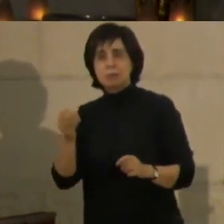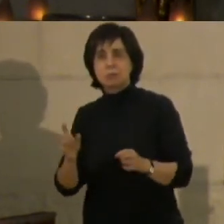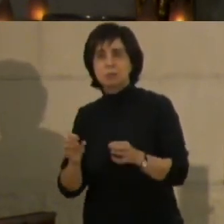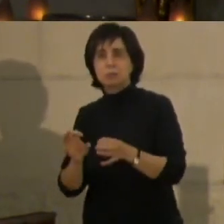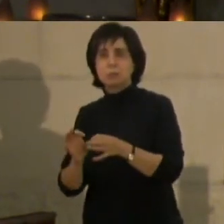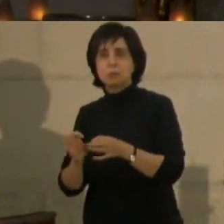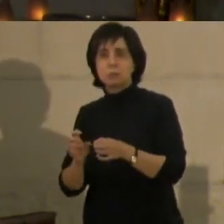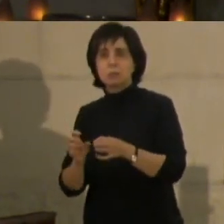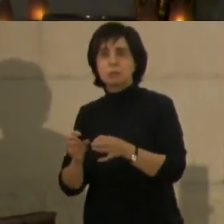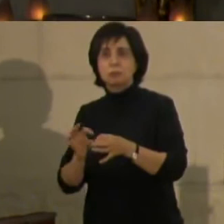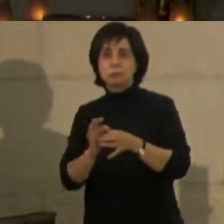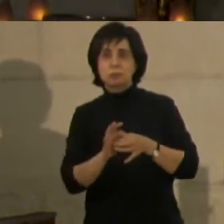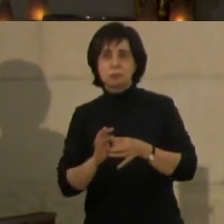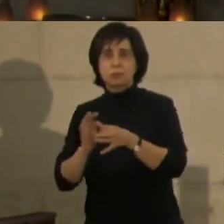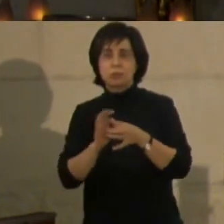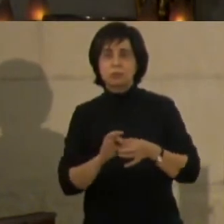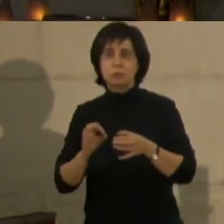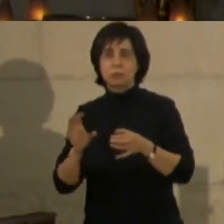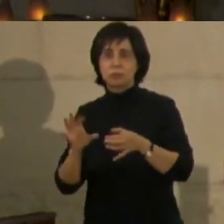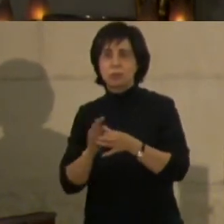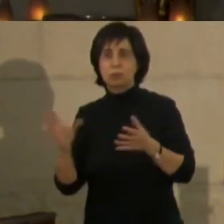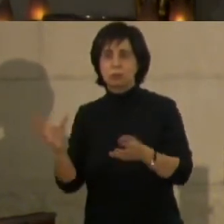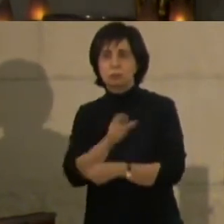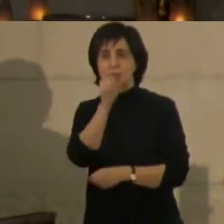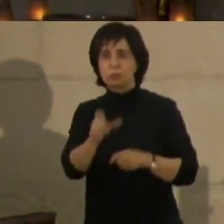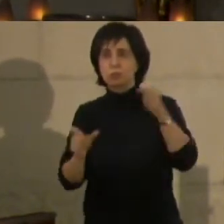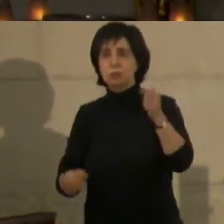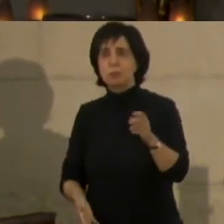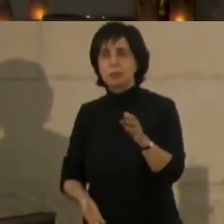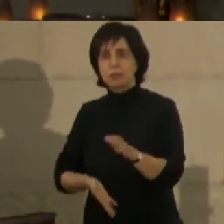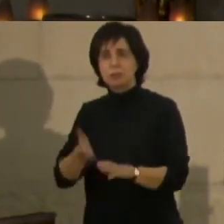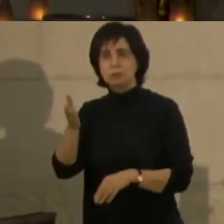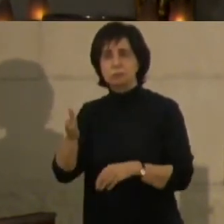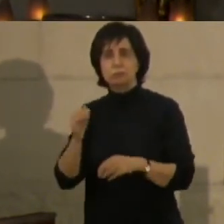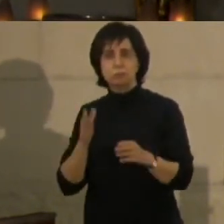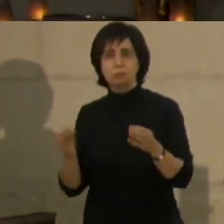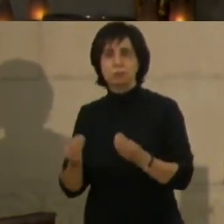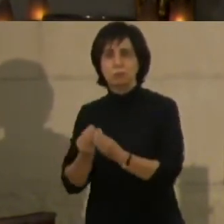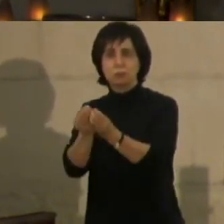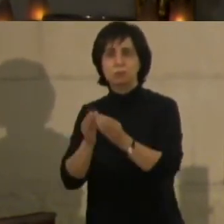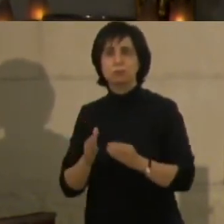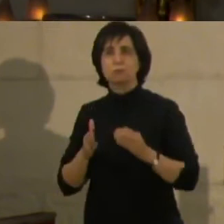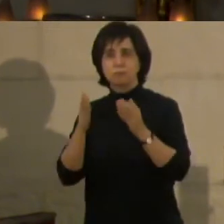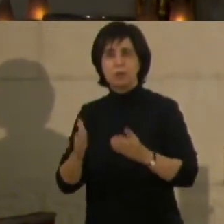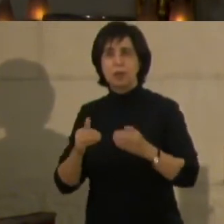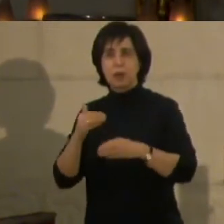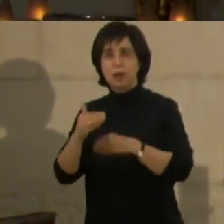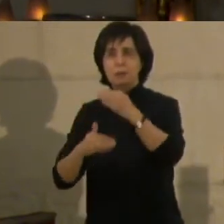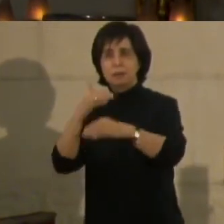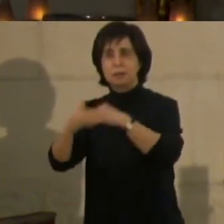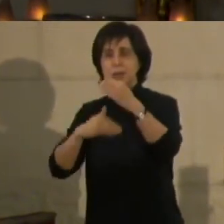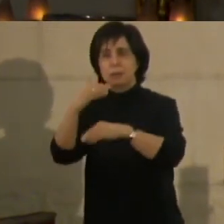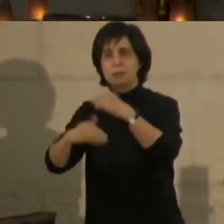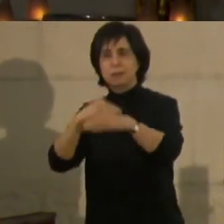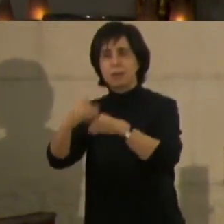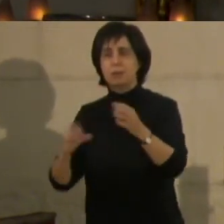solidarios y unidos a todos los hombres para salir adelante todos juntos como hijos de Dios y construir